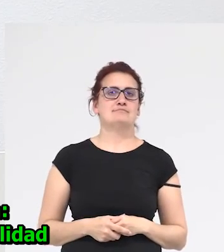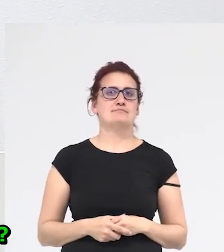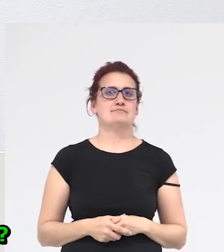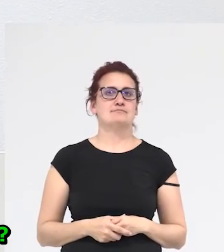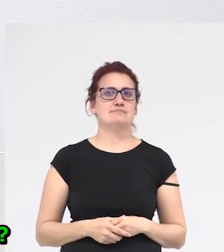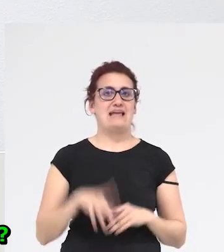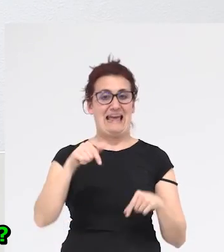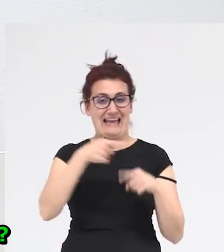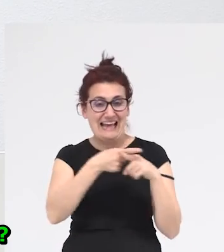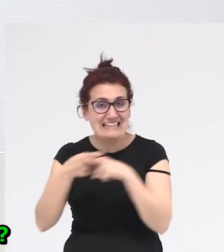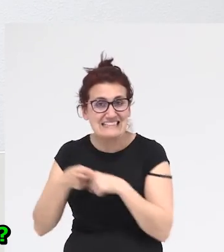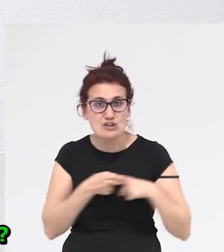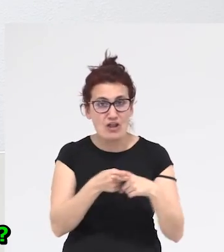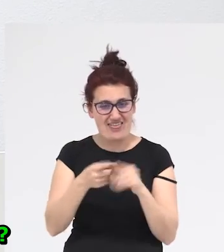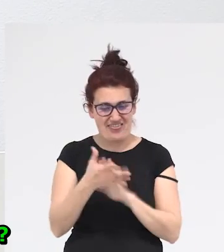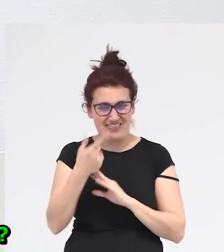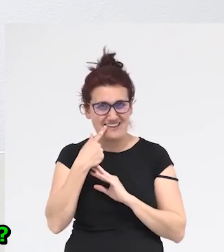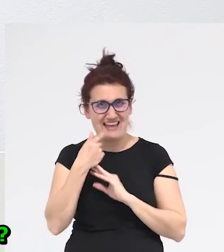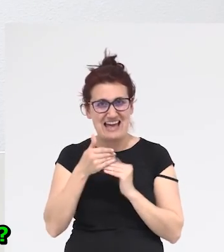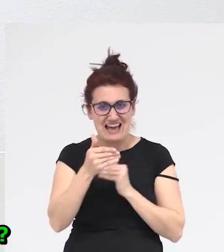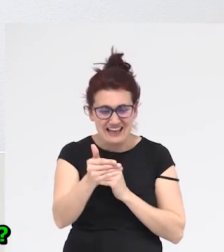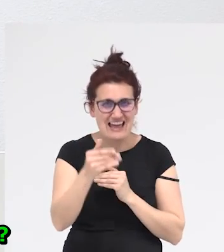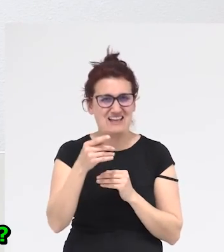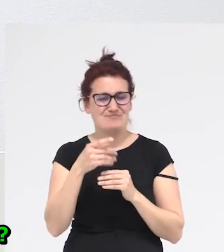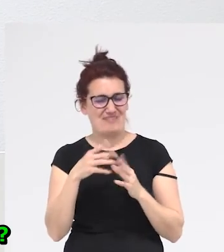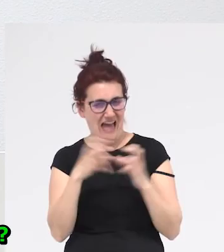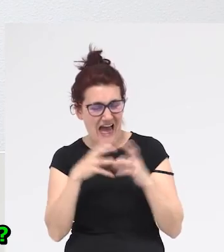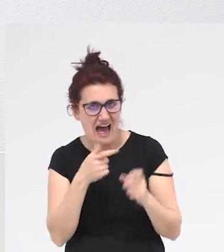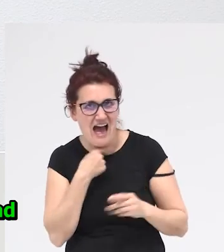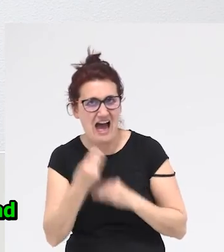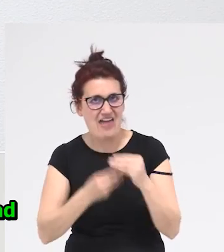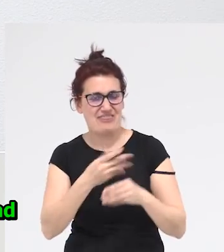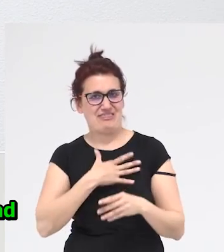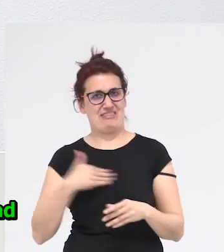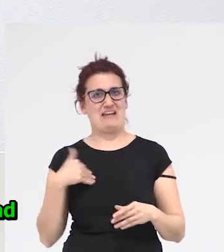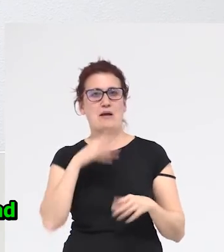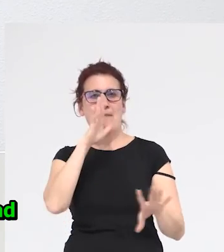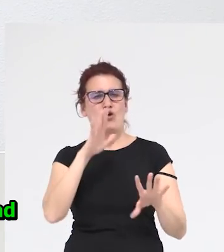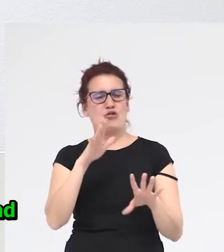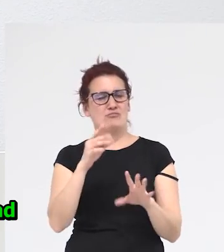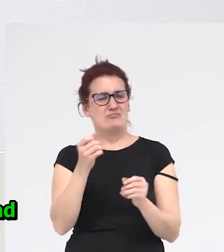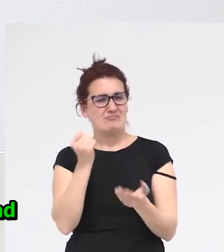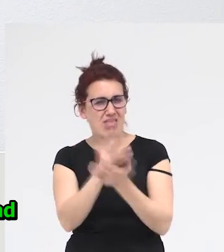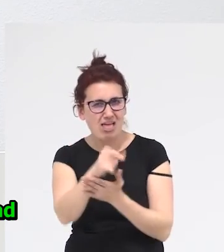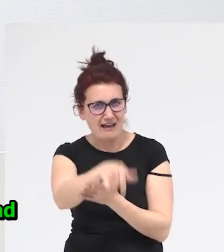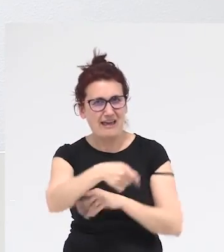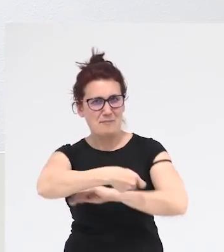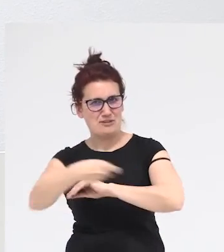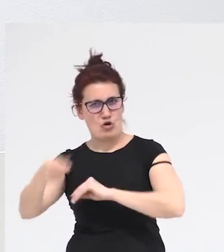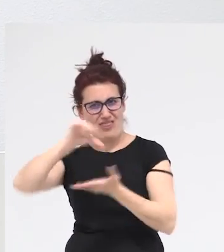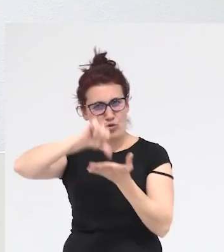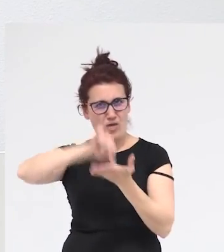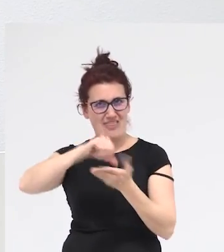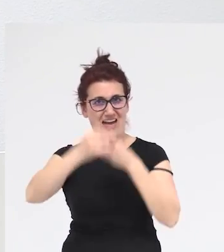esta interseccionalidad que deseamos, pero que hay que poner en juego, ¿no? O sea, ¿qué hacemos en una ciudad como Victoria Gasteiz? ¿Qué hacen